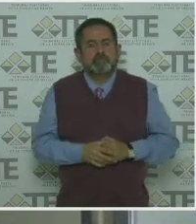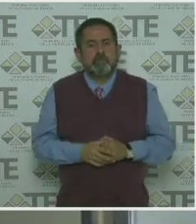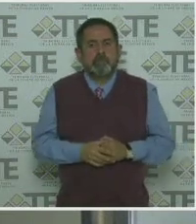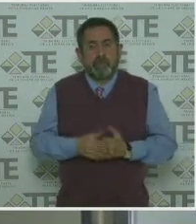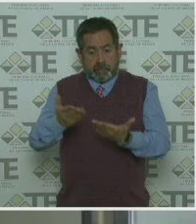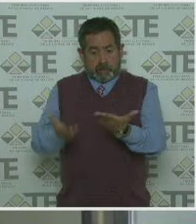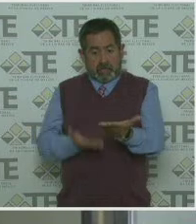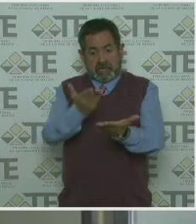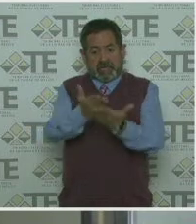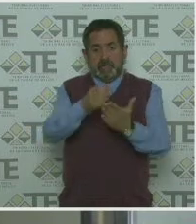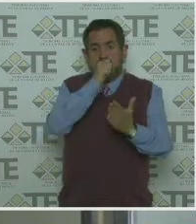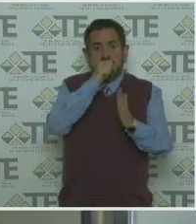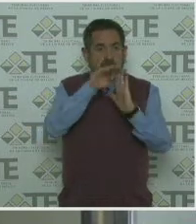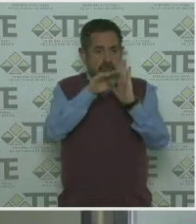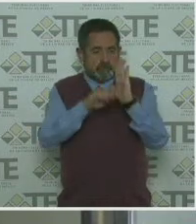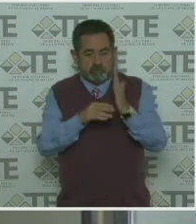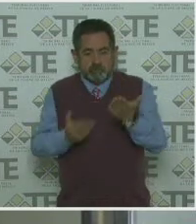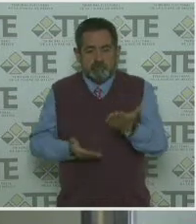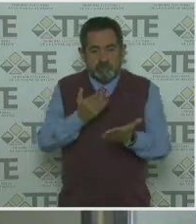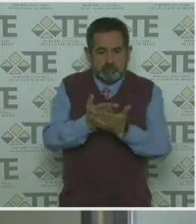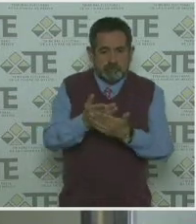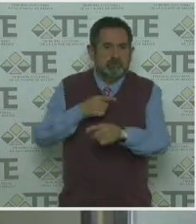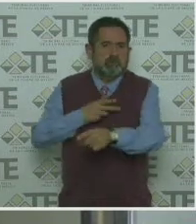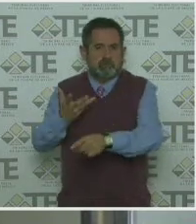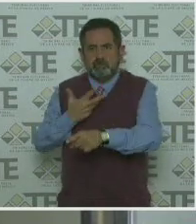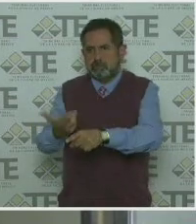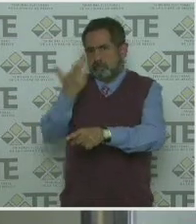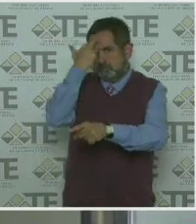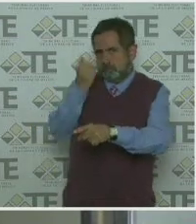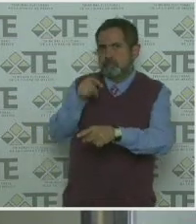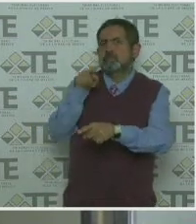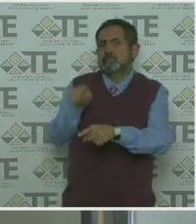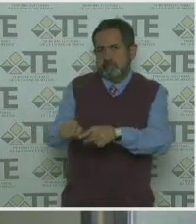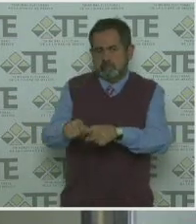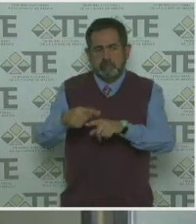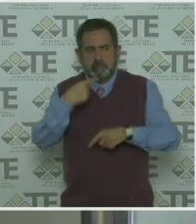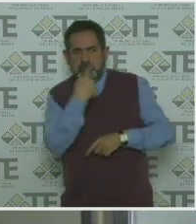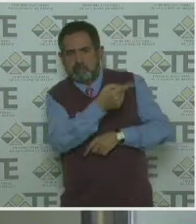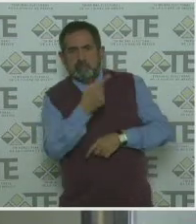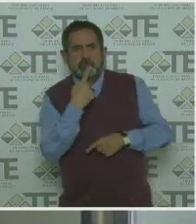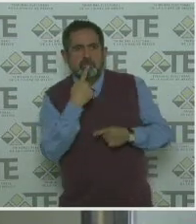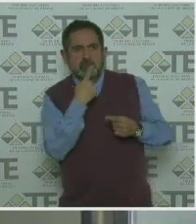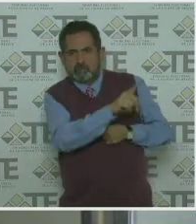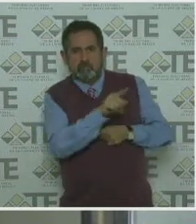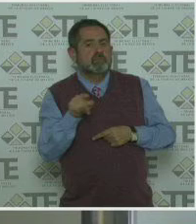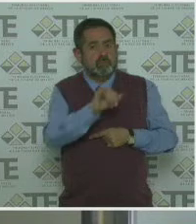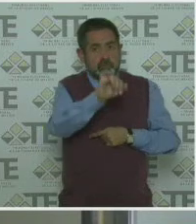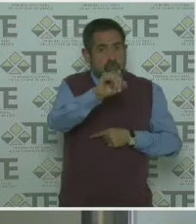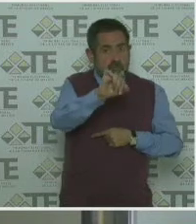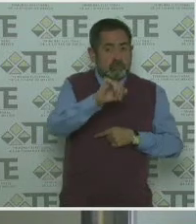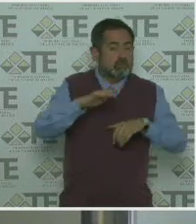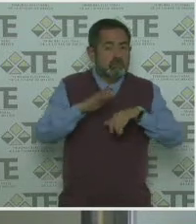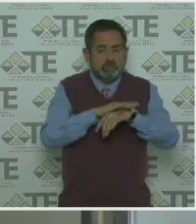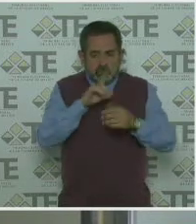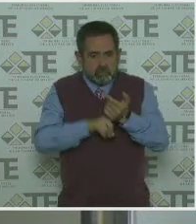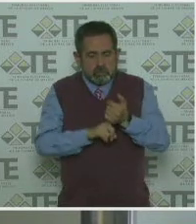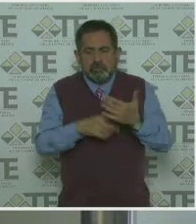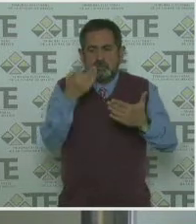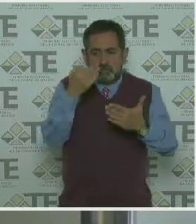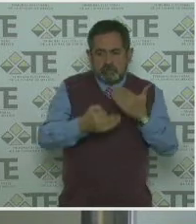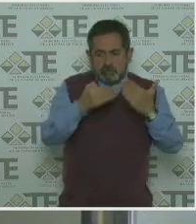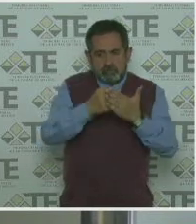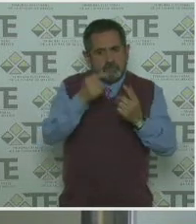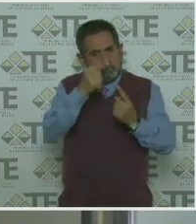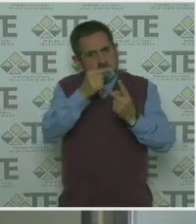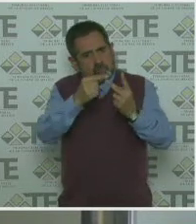somete a su consideración, se propone declarar fundado el agravio planteado por la parte actora, relativo a que el acto impugnado adolece de falta e